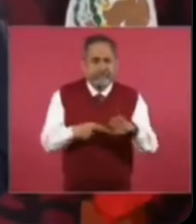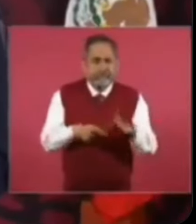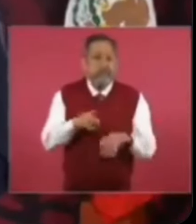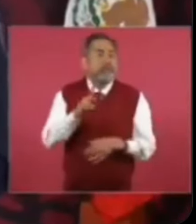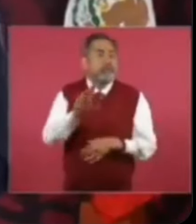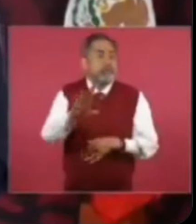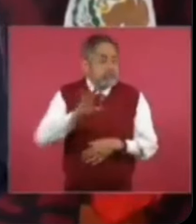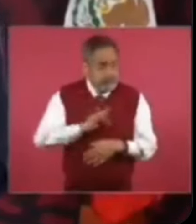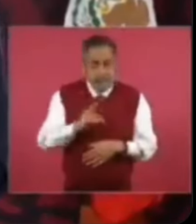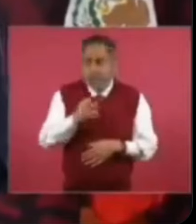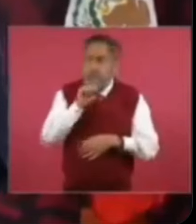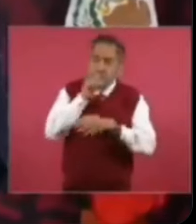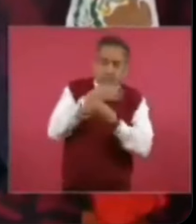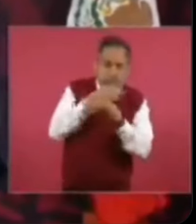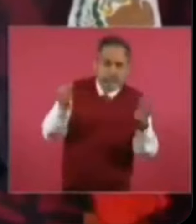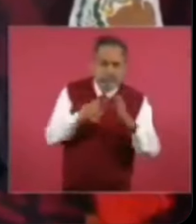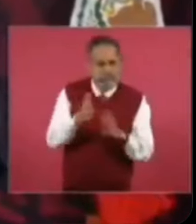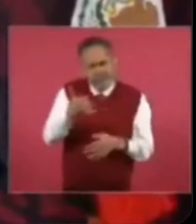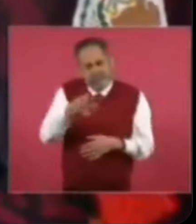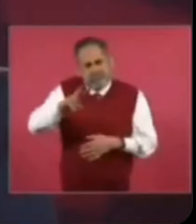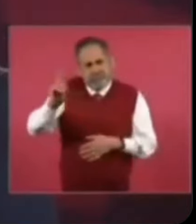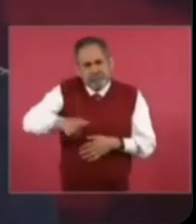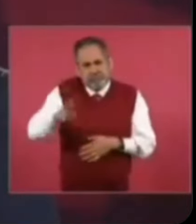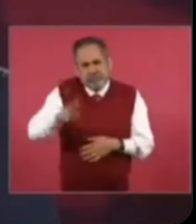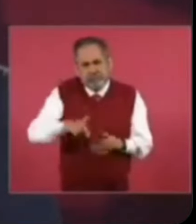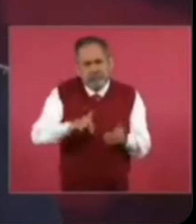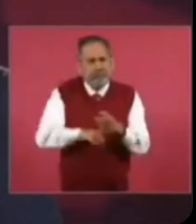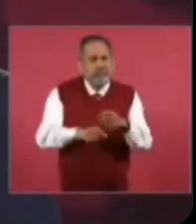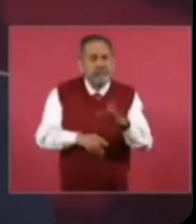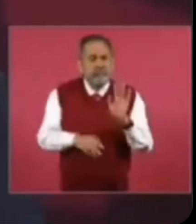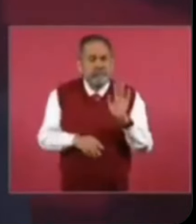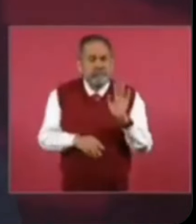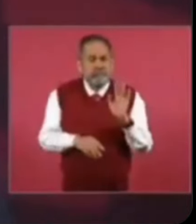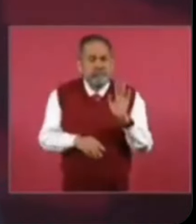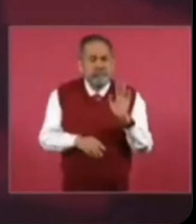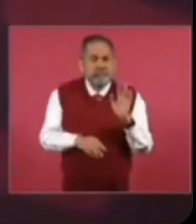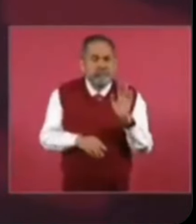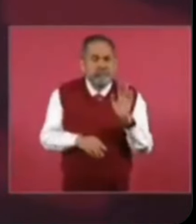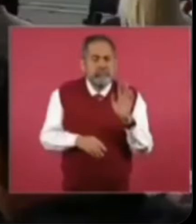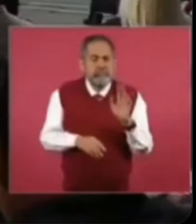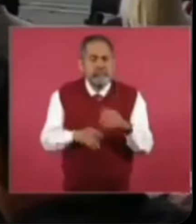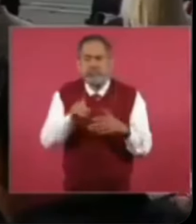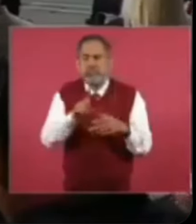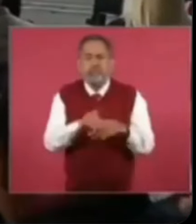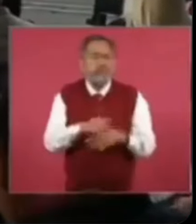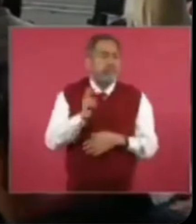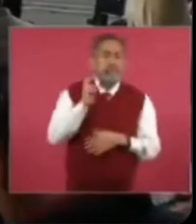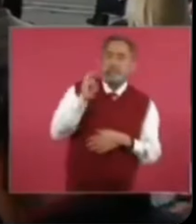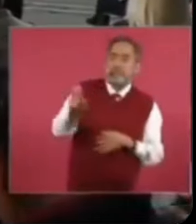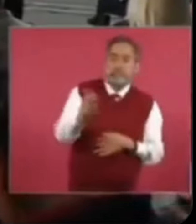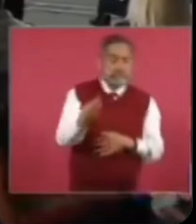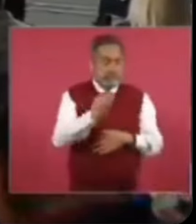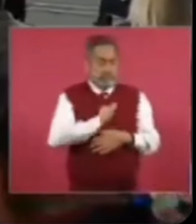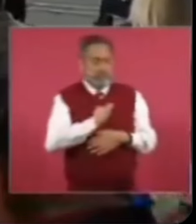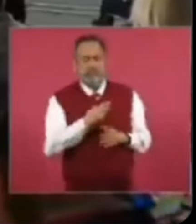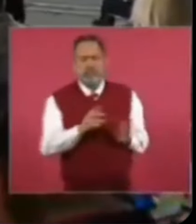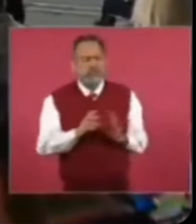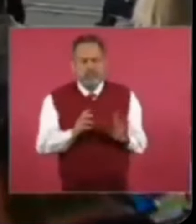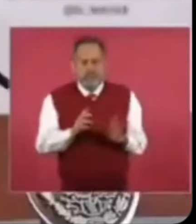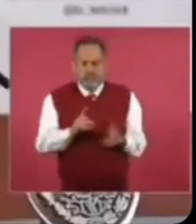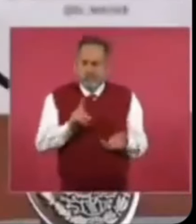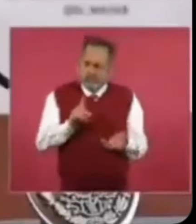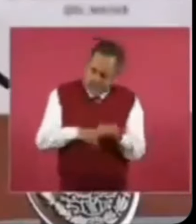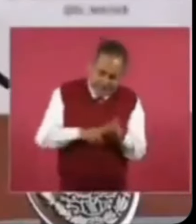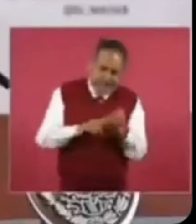eso también lo dijo, y es real, que no era nada más involucrarlo a él, sino